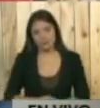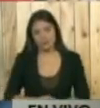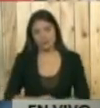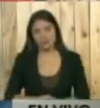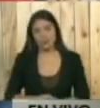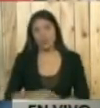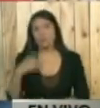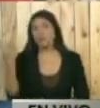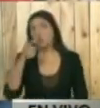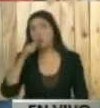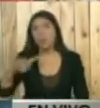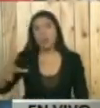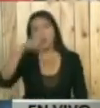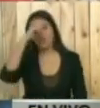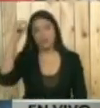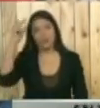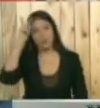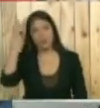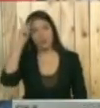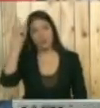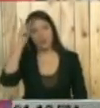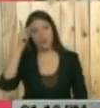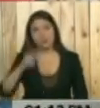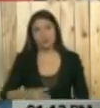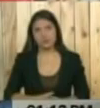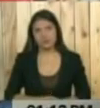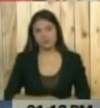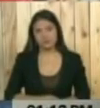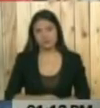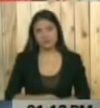nuestro pueblo guarao, Yaquerarama Guarautuma,